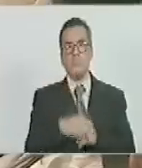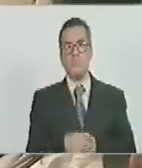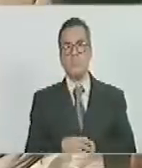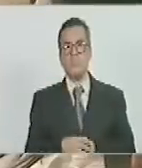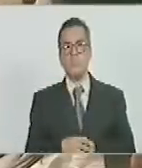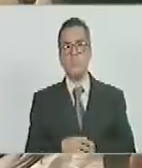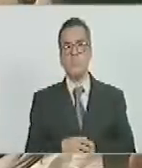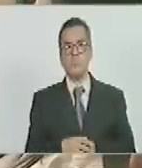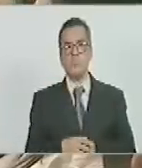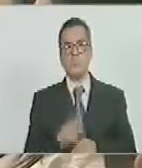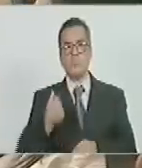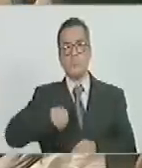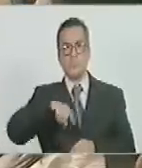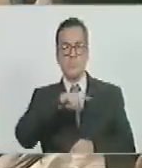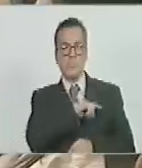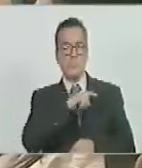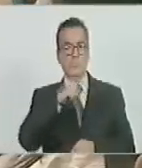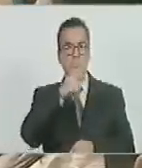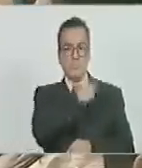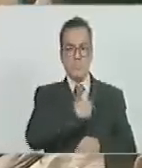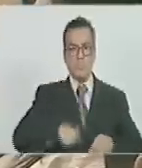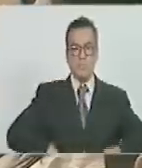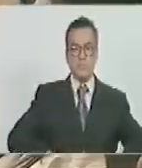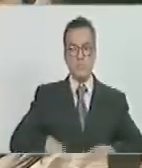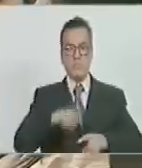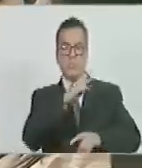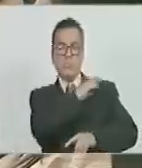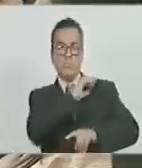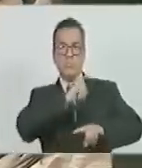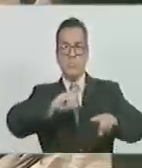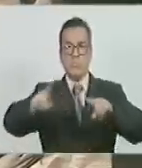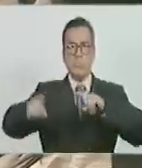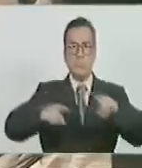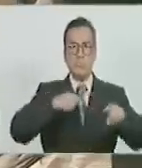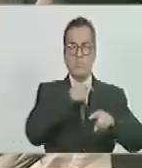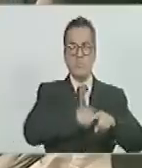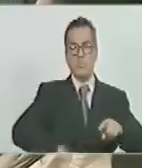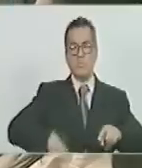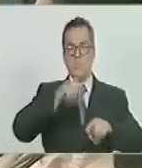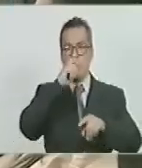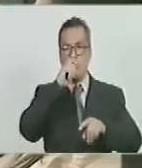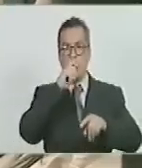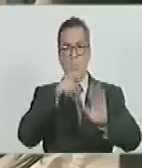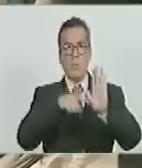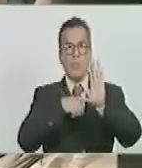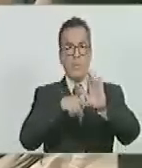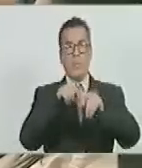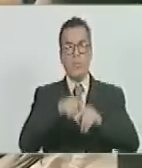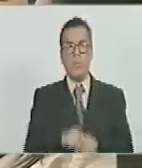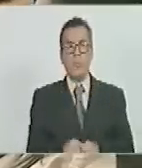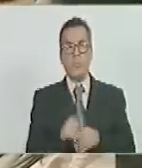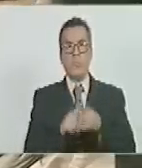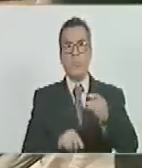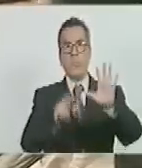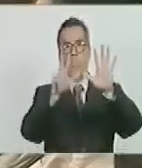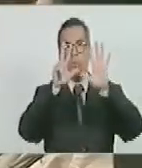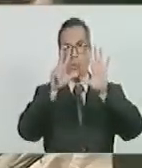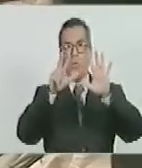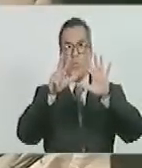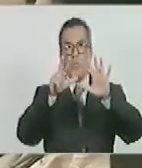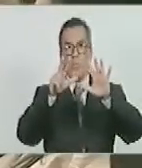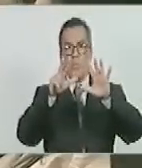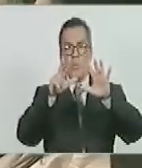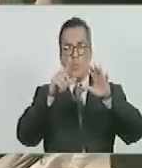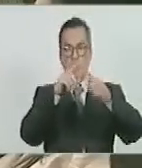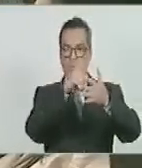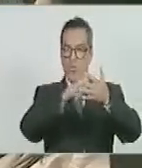que nuestro presidente, comandante obrero Nicolás Maduro, haya presentado unas 8 líneas estratégicas en